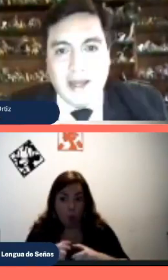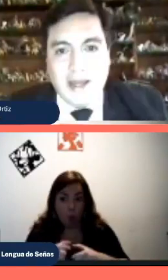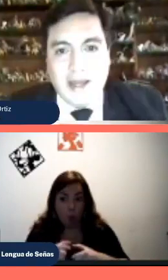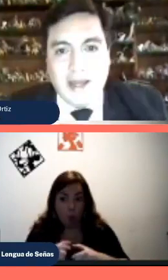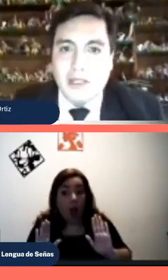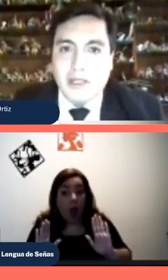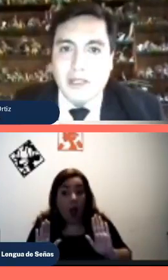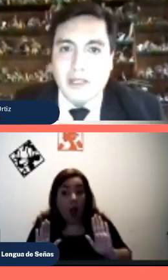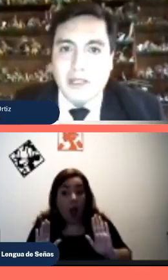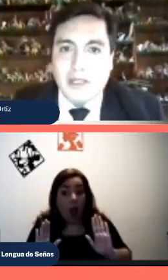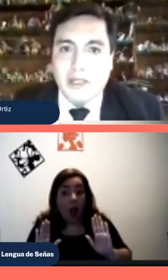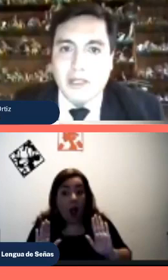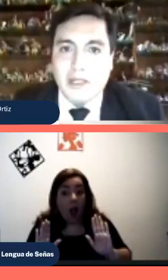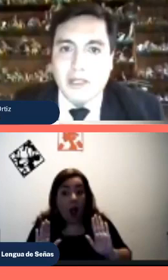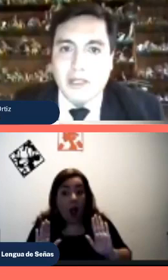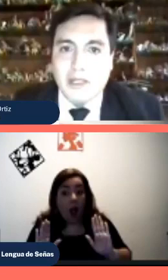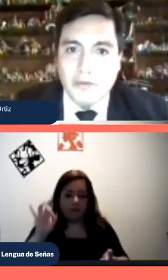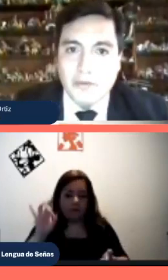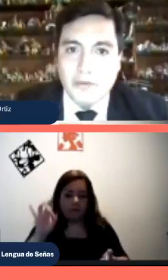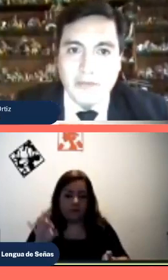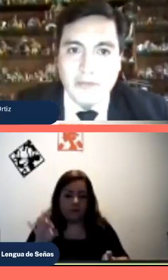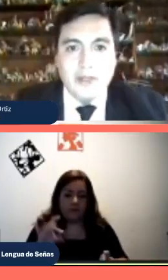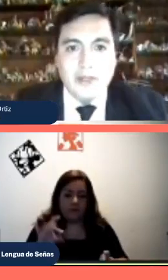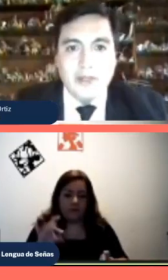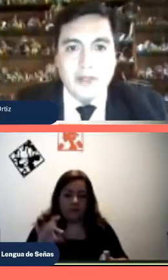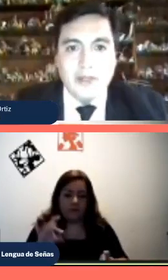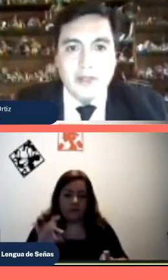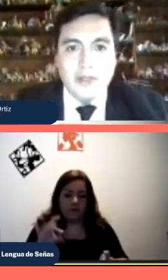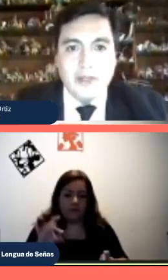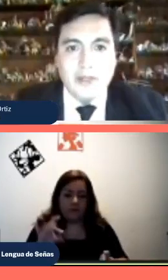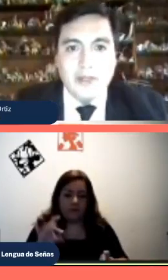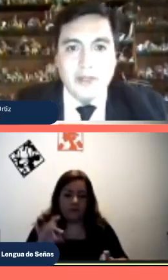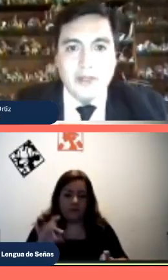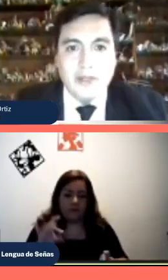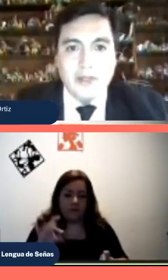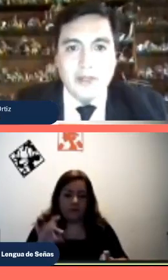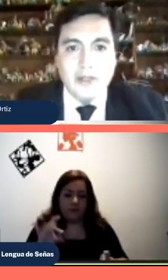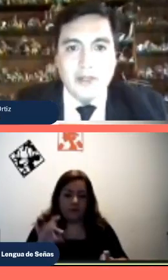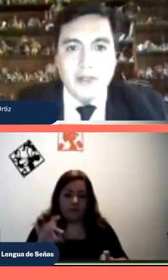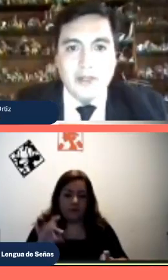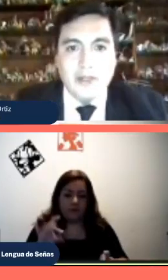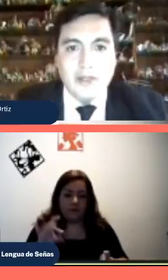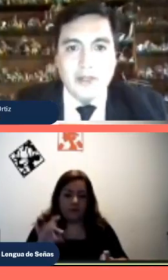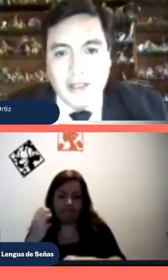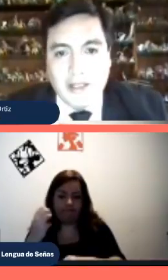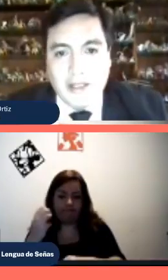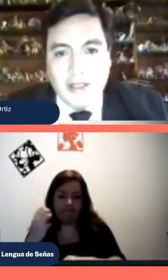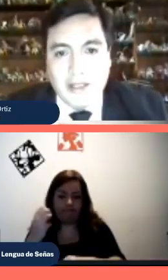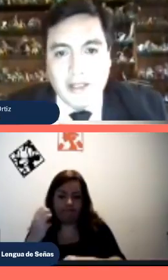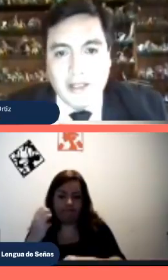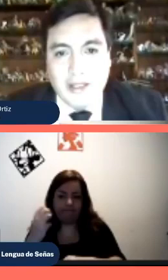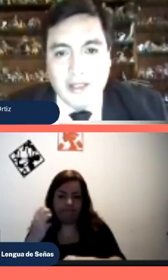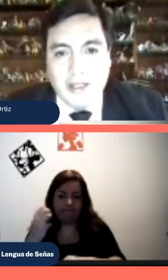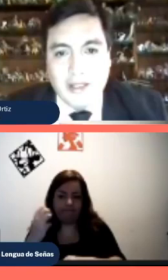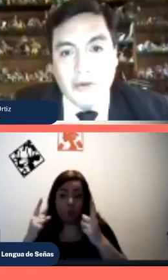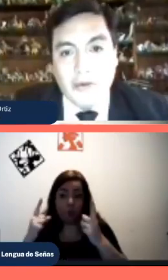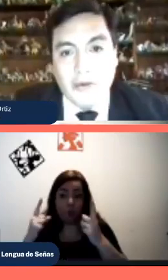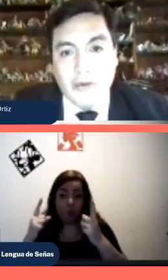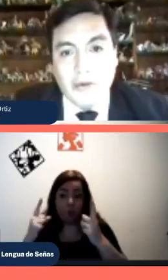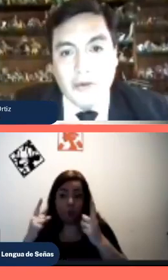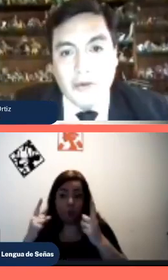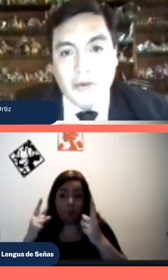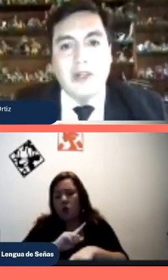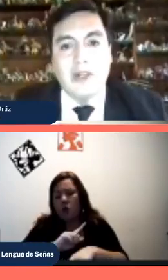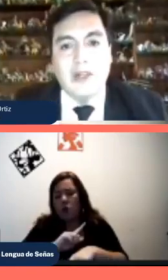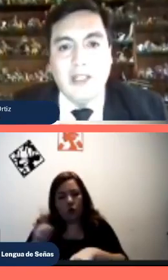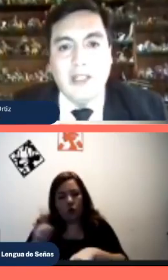sabemos que también hay huevos. Se descubrieron un huevo no es de un dinosaurio, sino